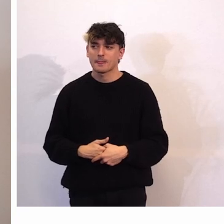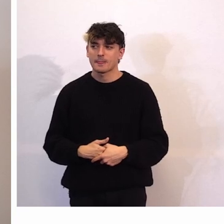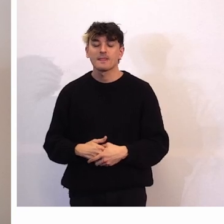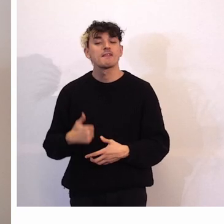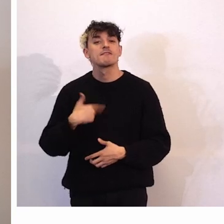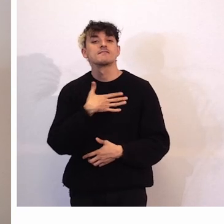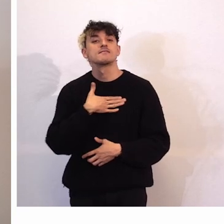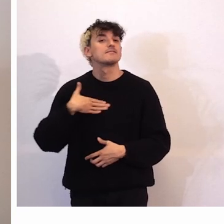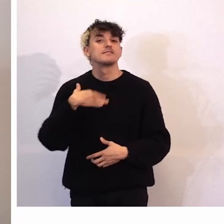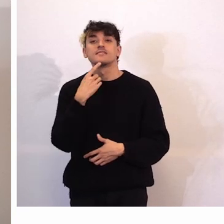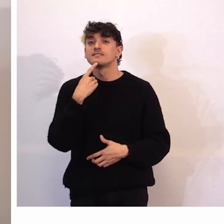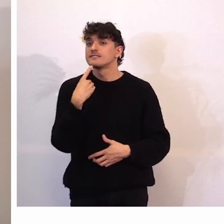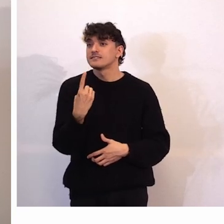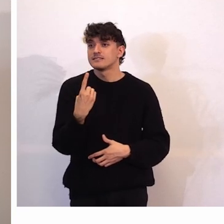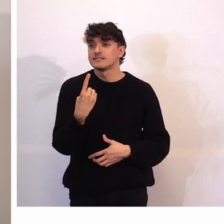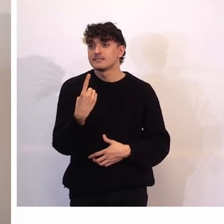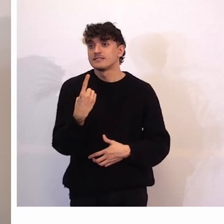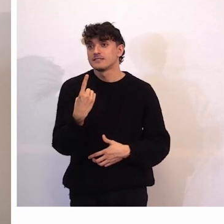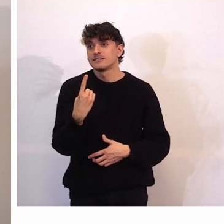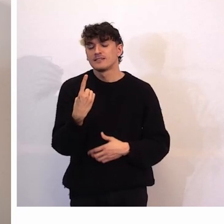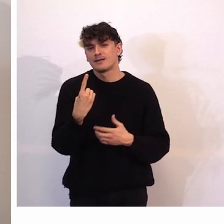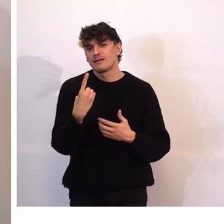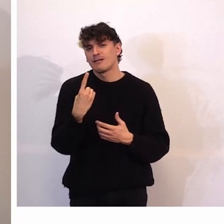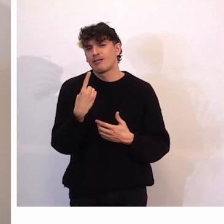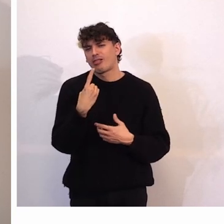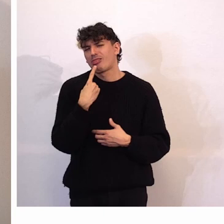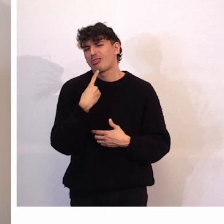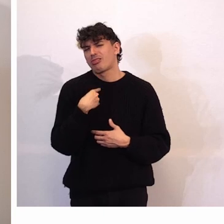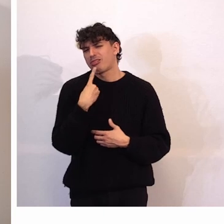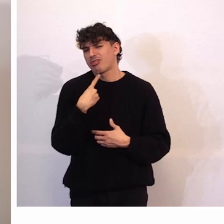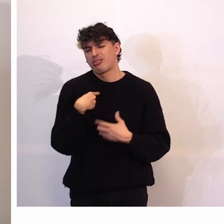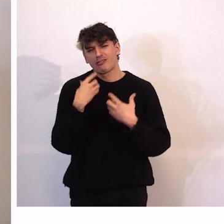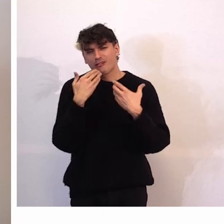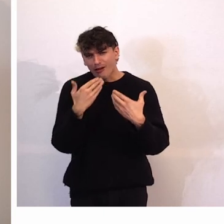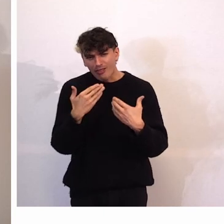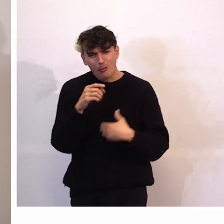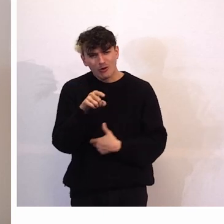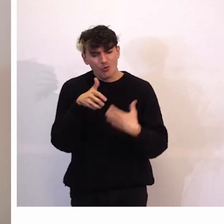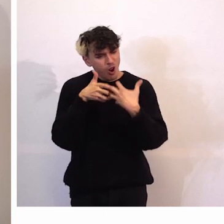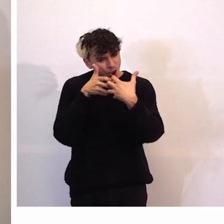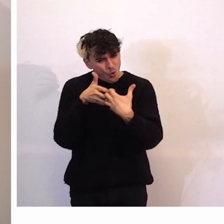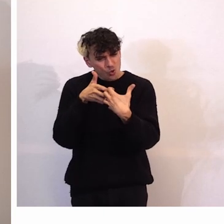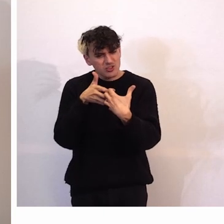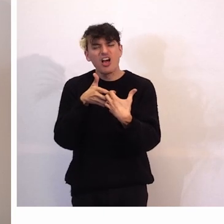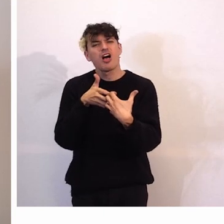quiero decirte, te agradezco tu palabra, pero esto es una lucha de todos.